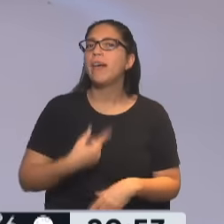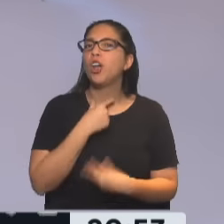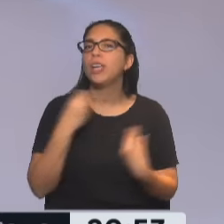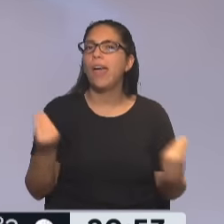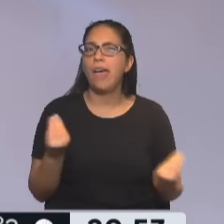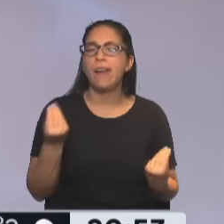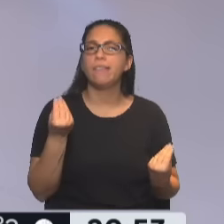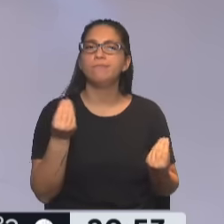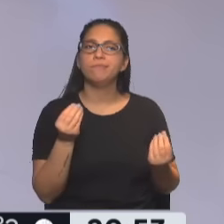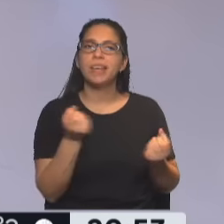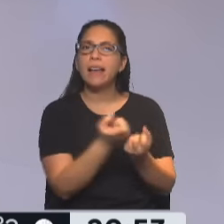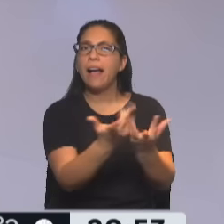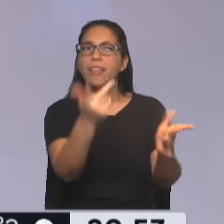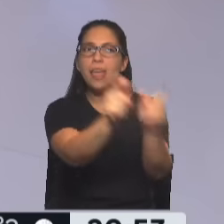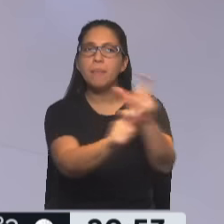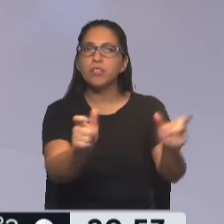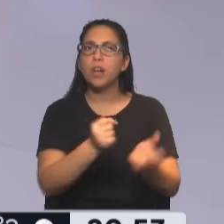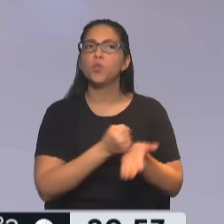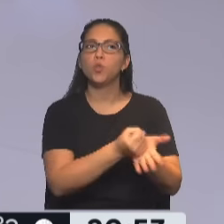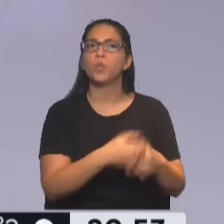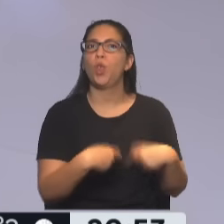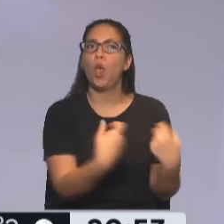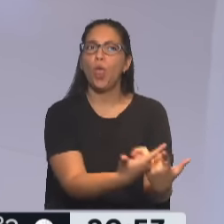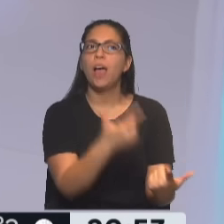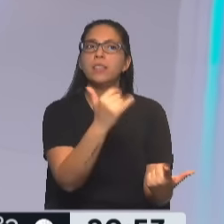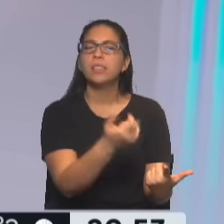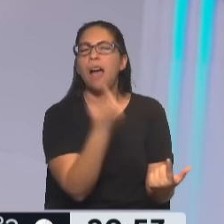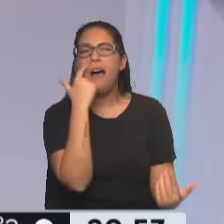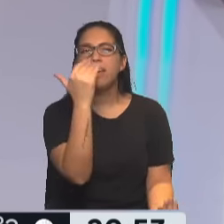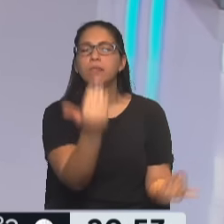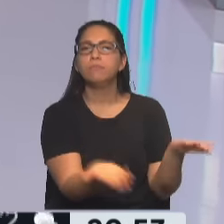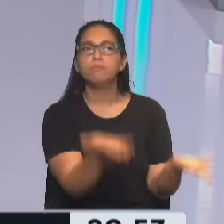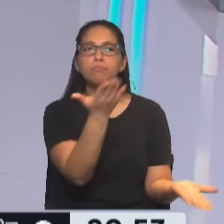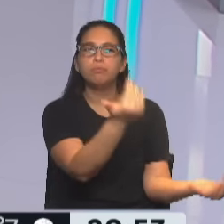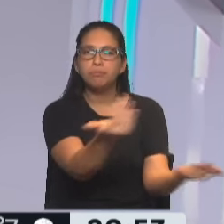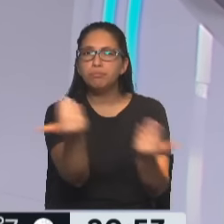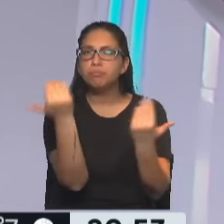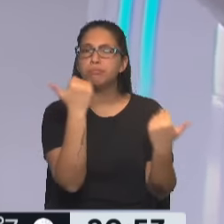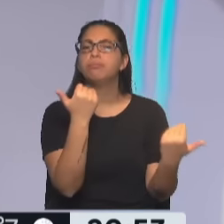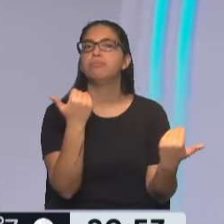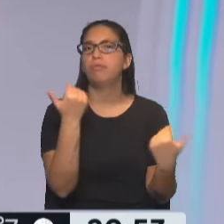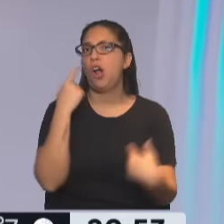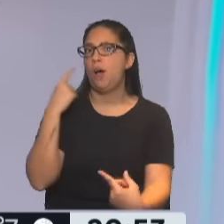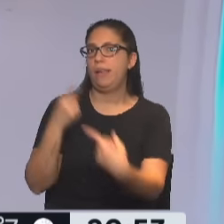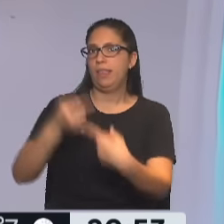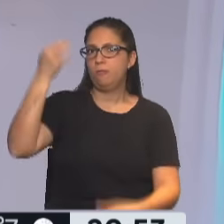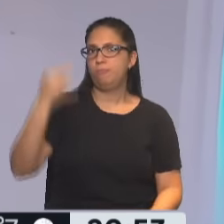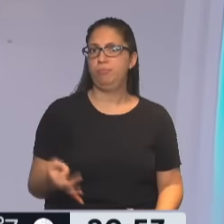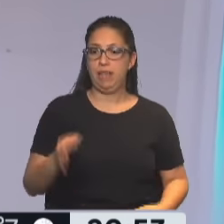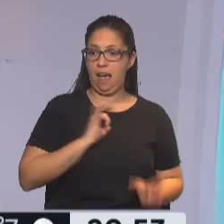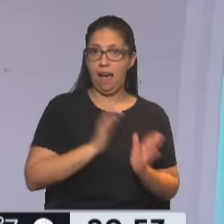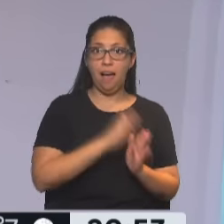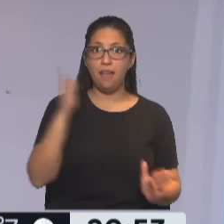la cantidad de personas que reciben estos subsidios en base al objetivo. Recordemos que para este año